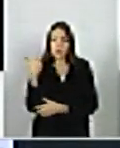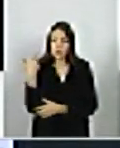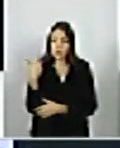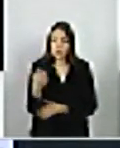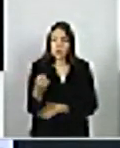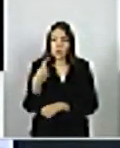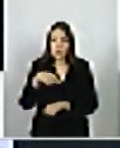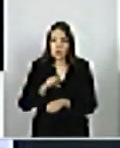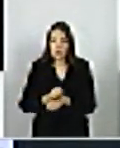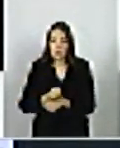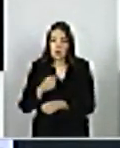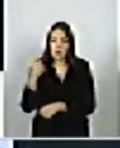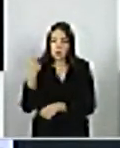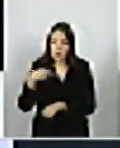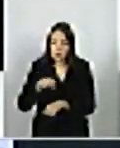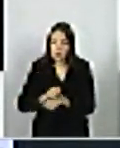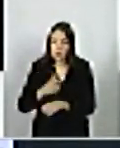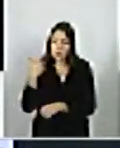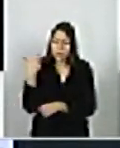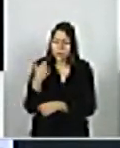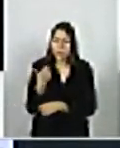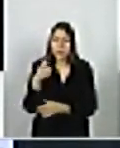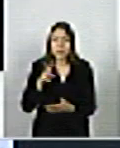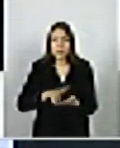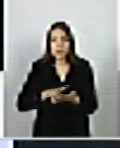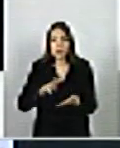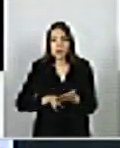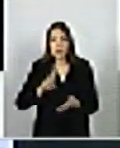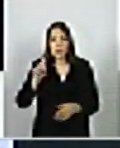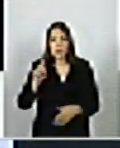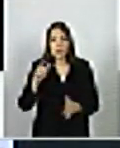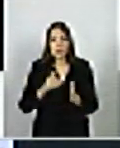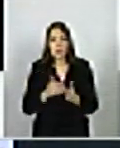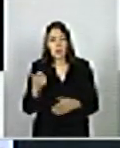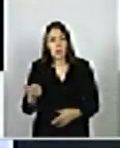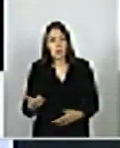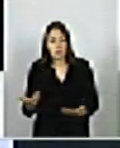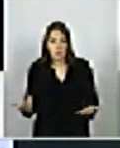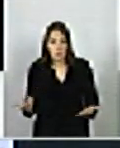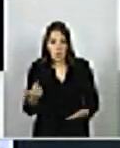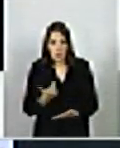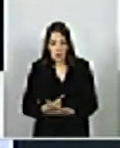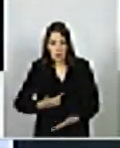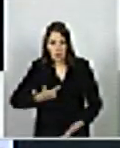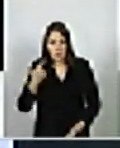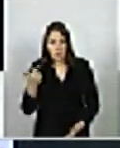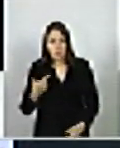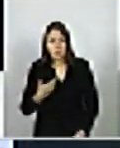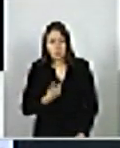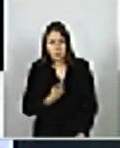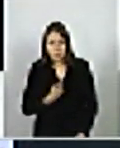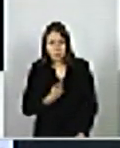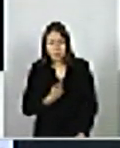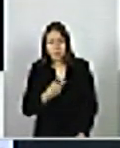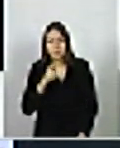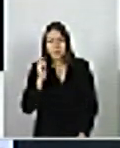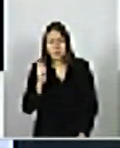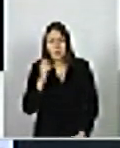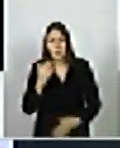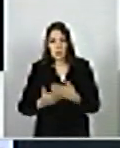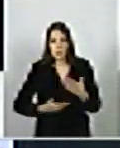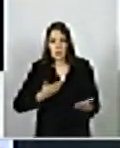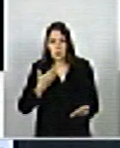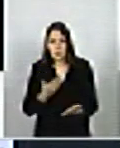mil pesos. Grave. ¿Qué propongo? Propongo que haya una